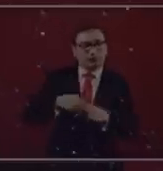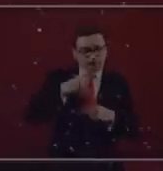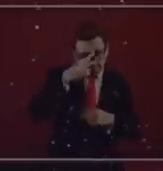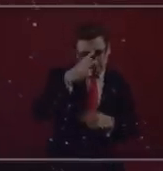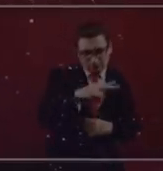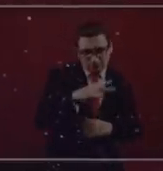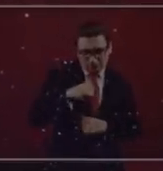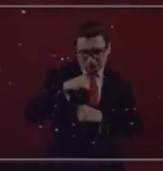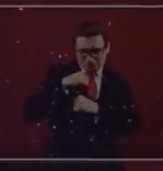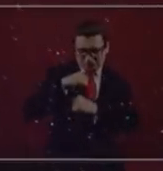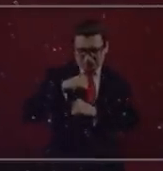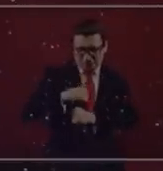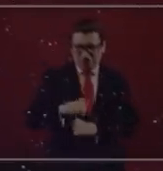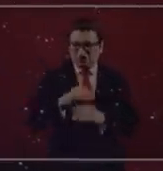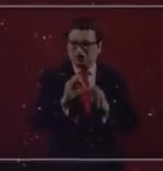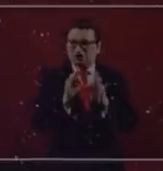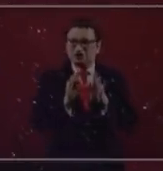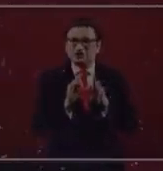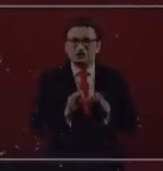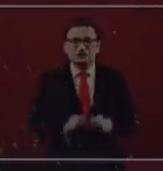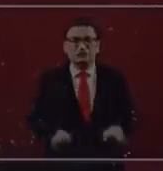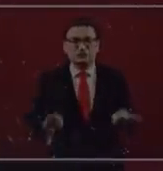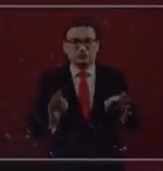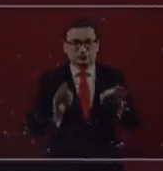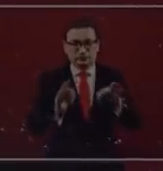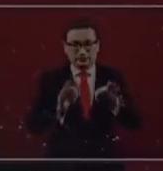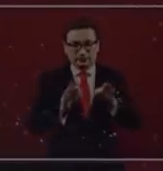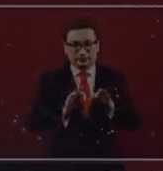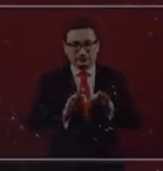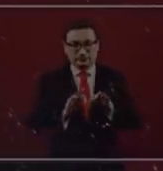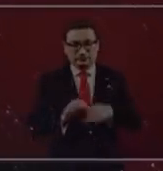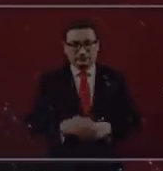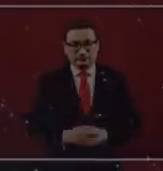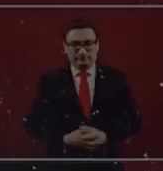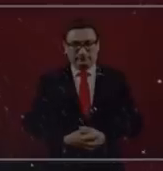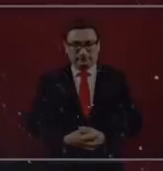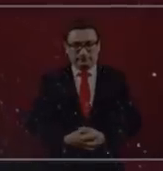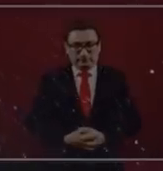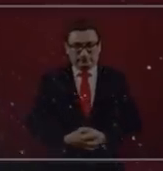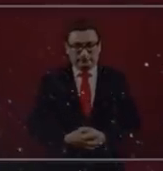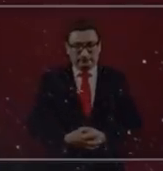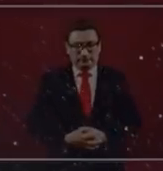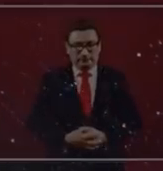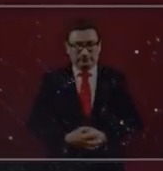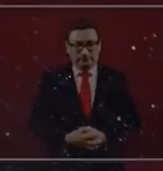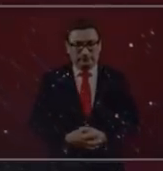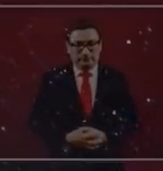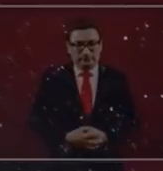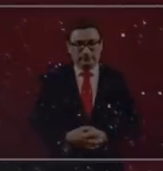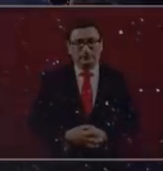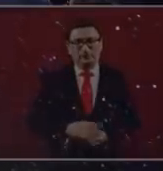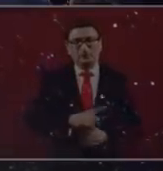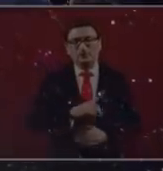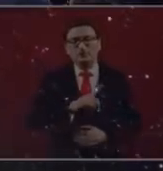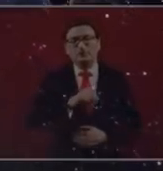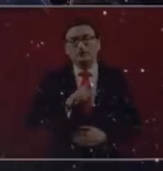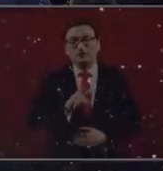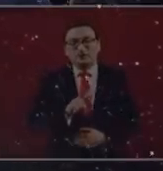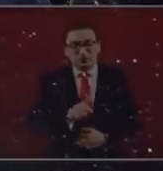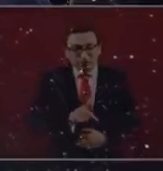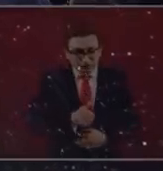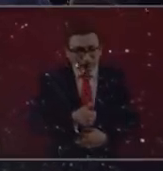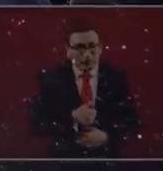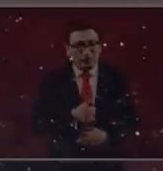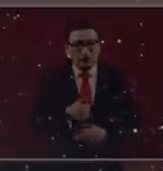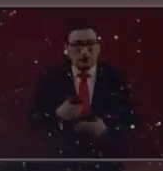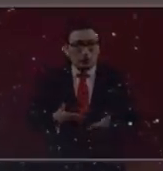favor, no es una cuestión partidista, sino que es una cuestión de justicia y libertad. Una cuestión en la